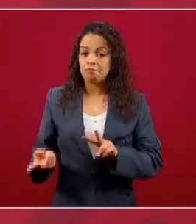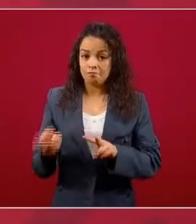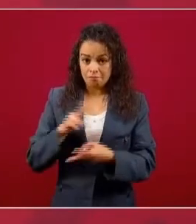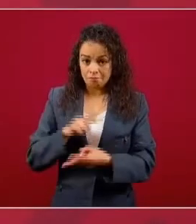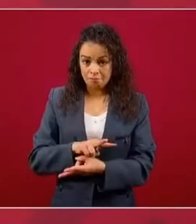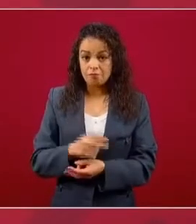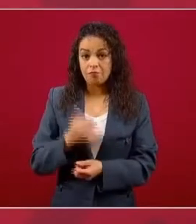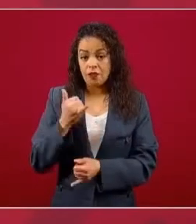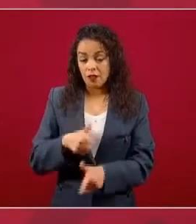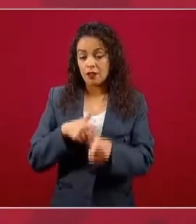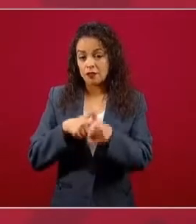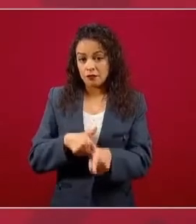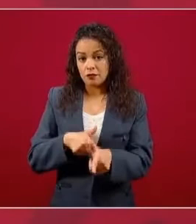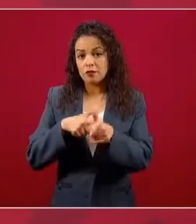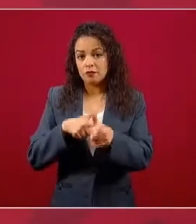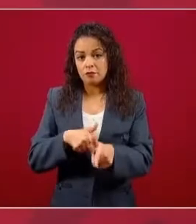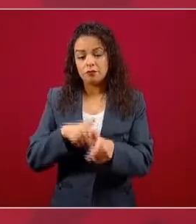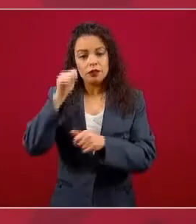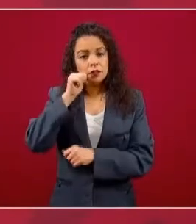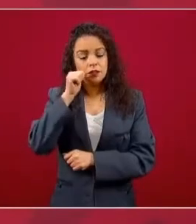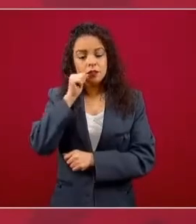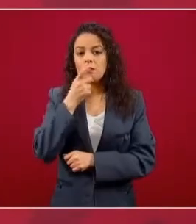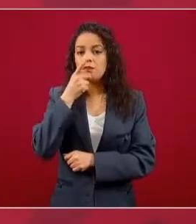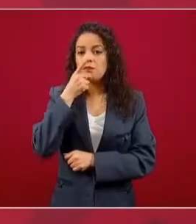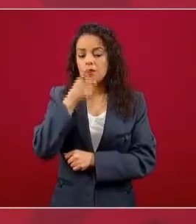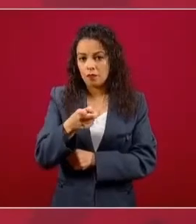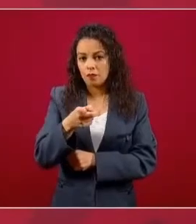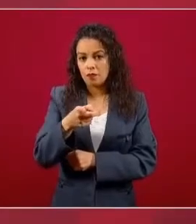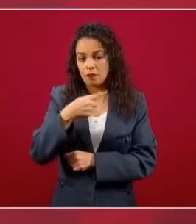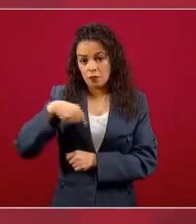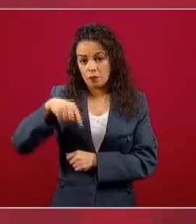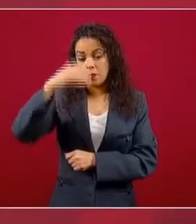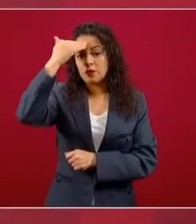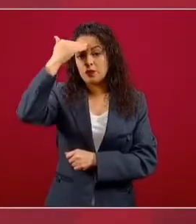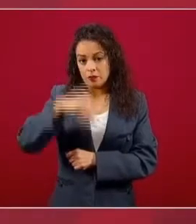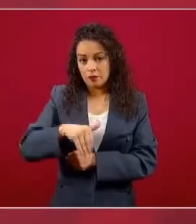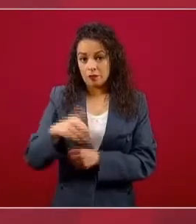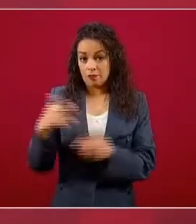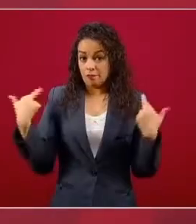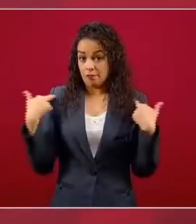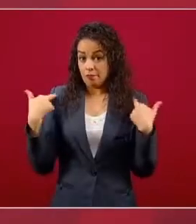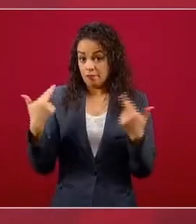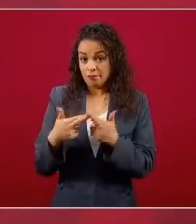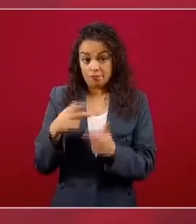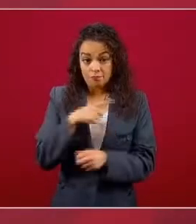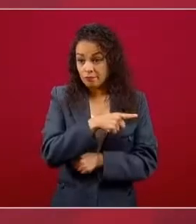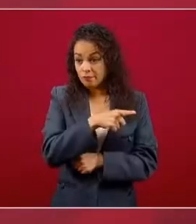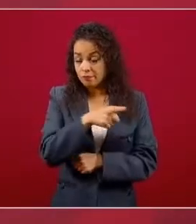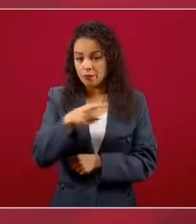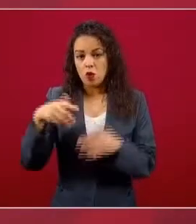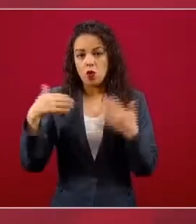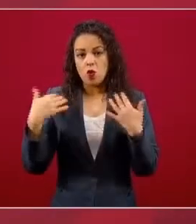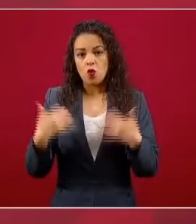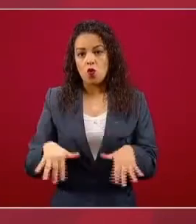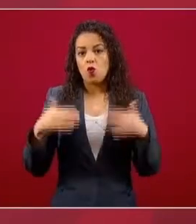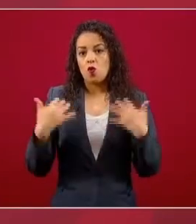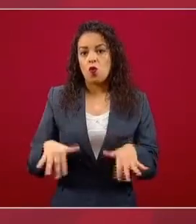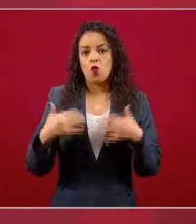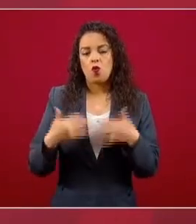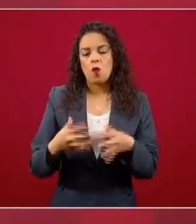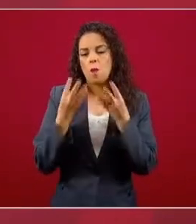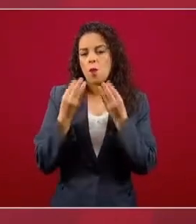seguir sosteniendo que los maestros son fundamentales